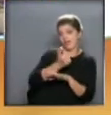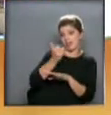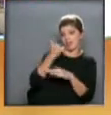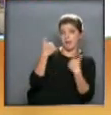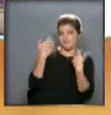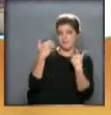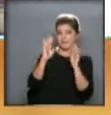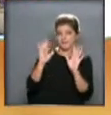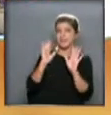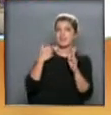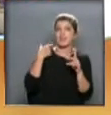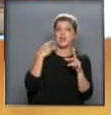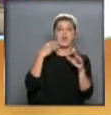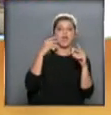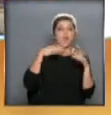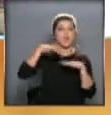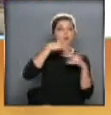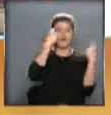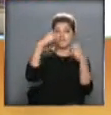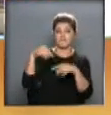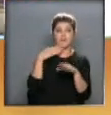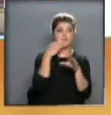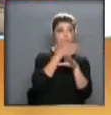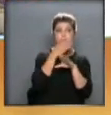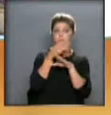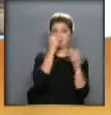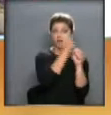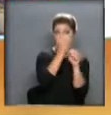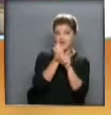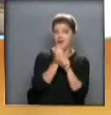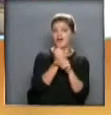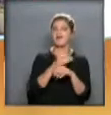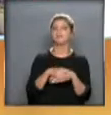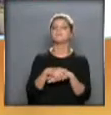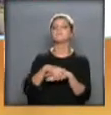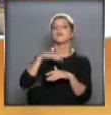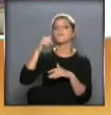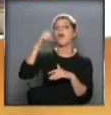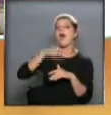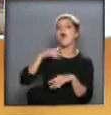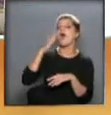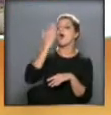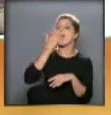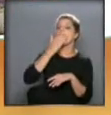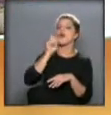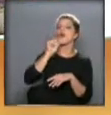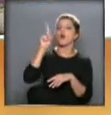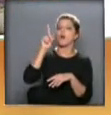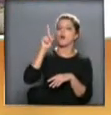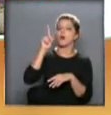se puede trabajar en cada lugar para que quiero ver en córdoba que está pasando en carlos paz con